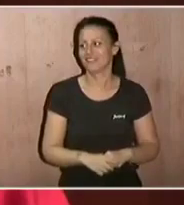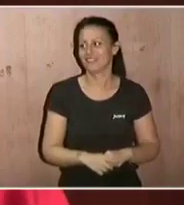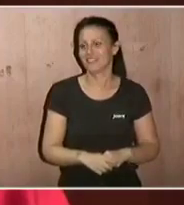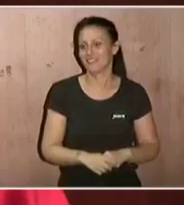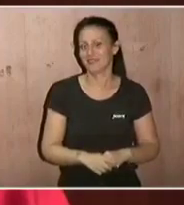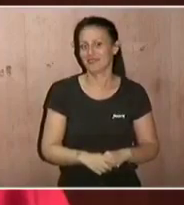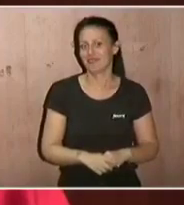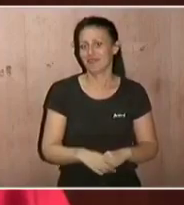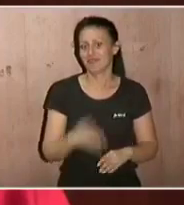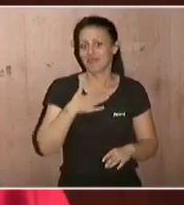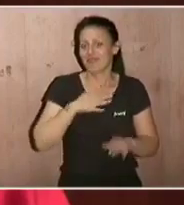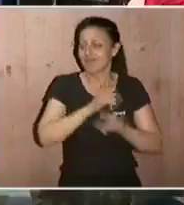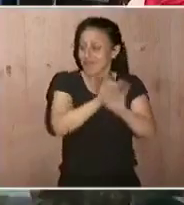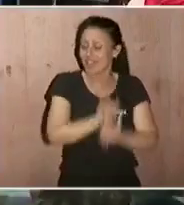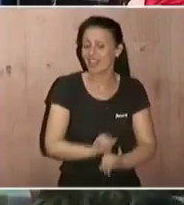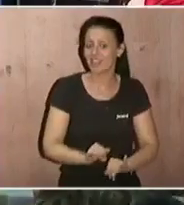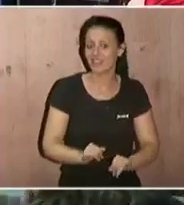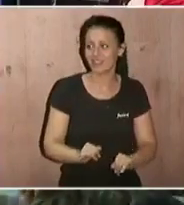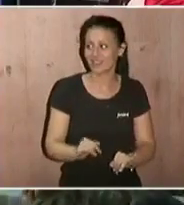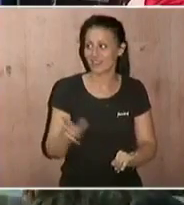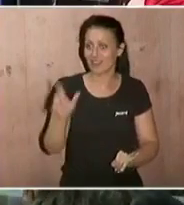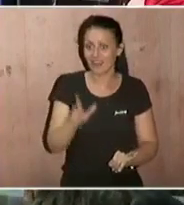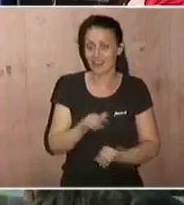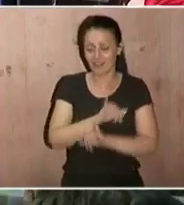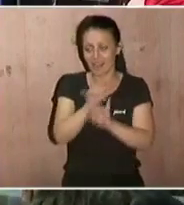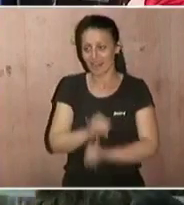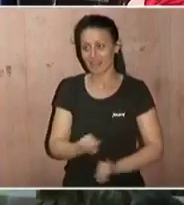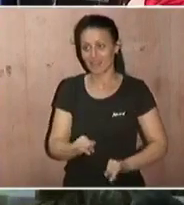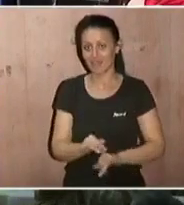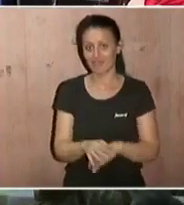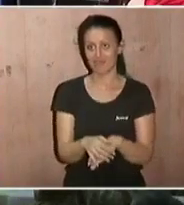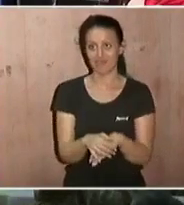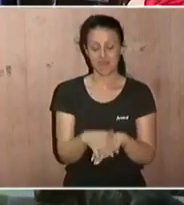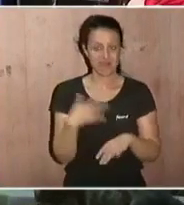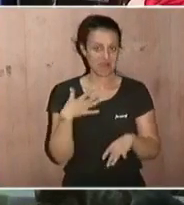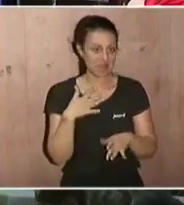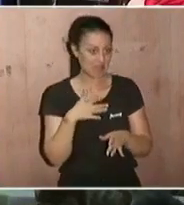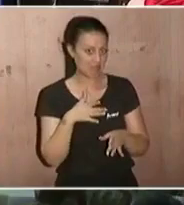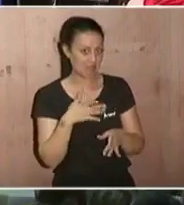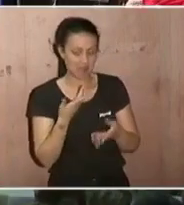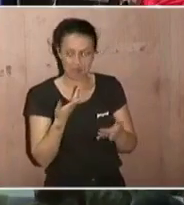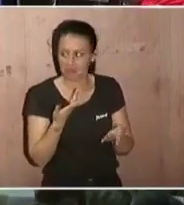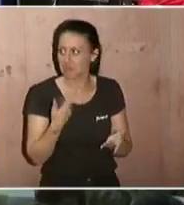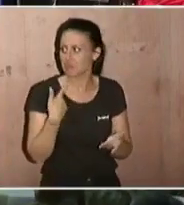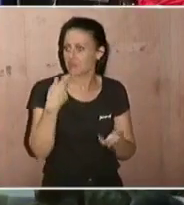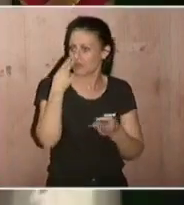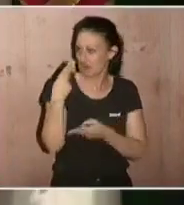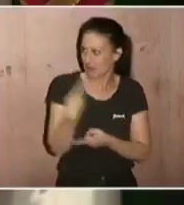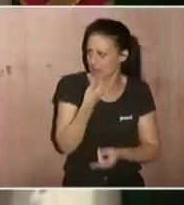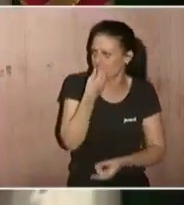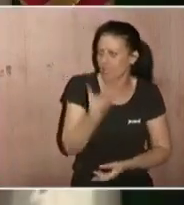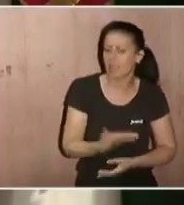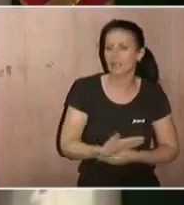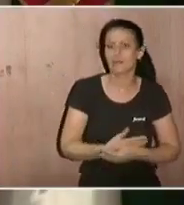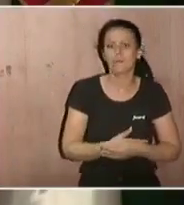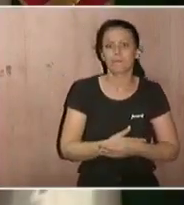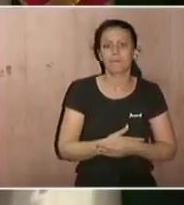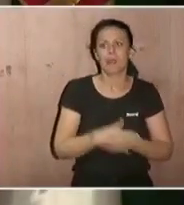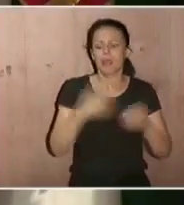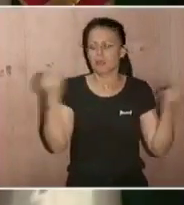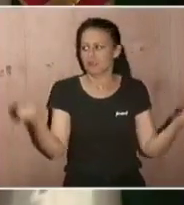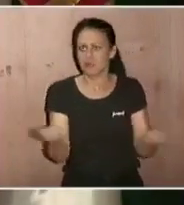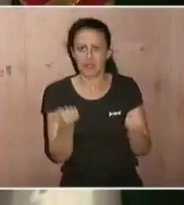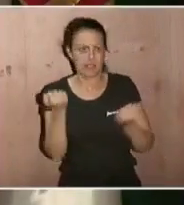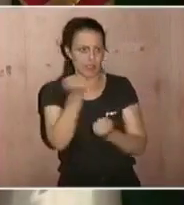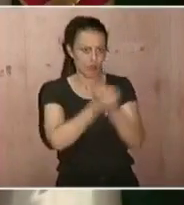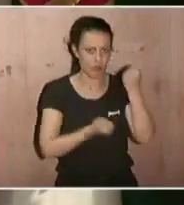fui muy feliz en Lérida. La posición fue tranquila, resulté bien recibido, con amplias actividades